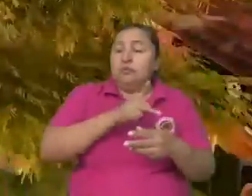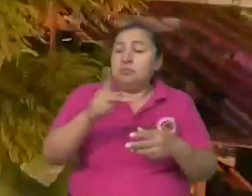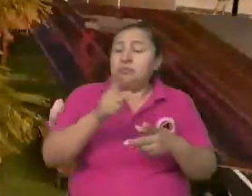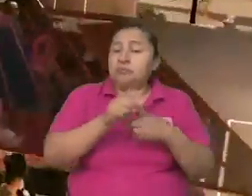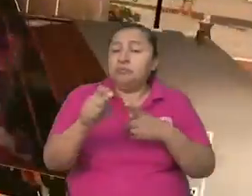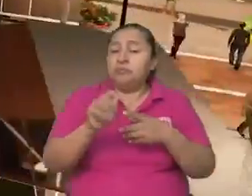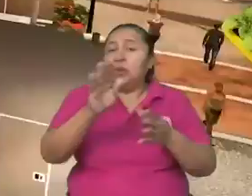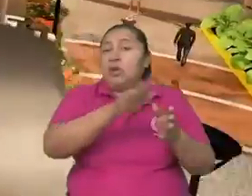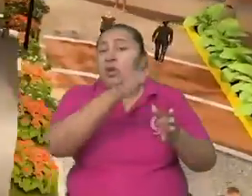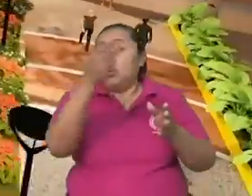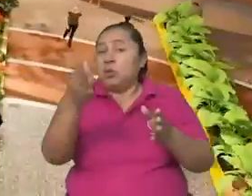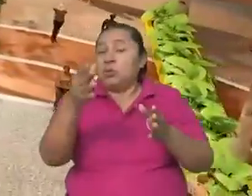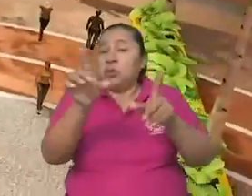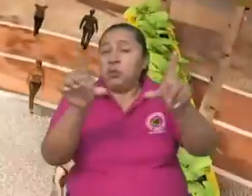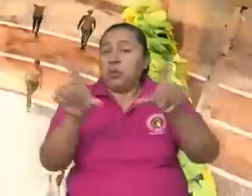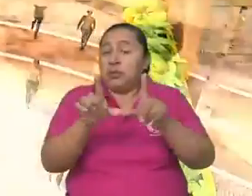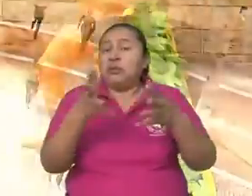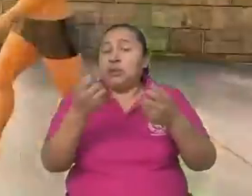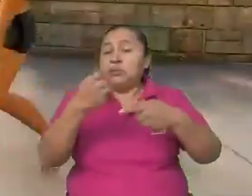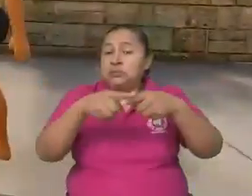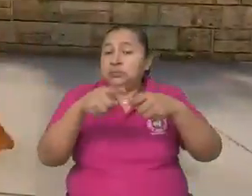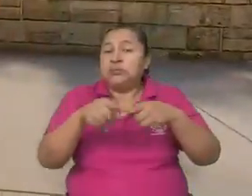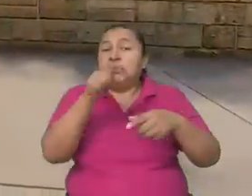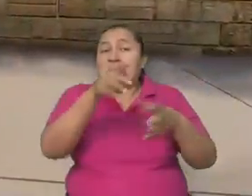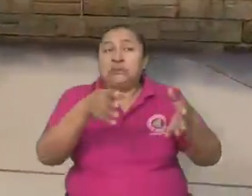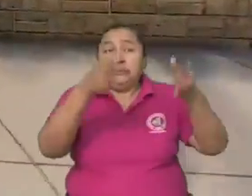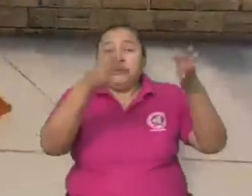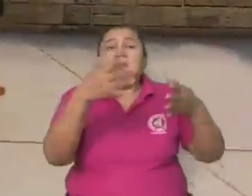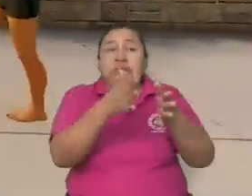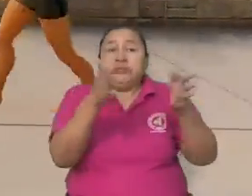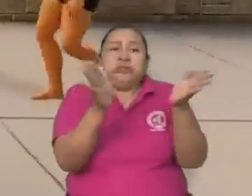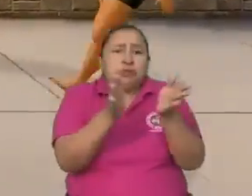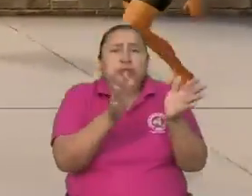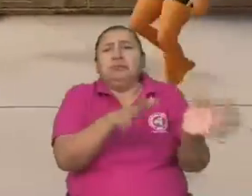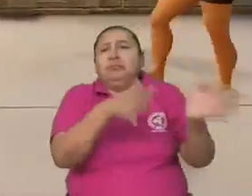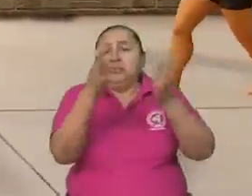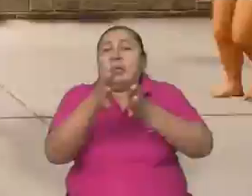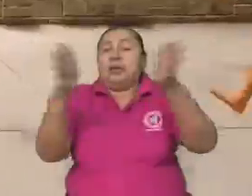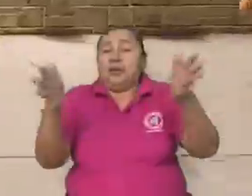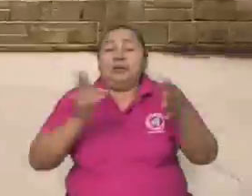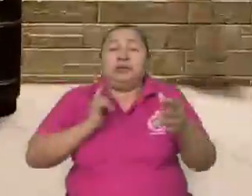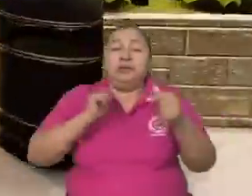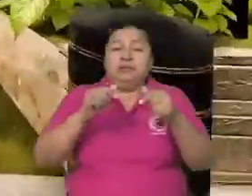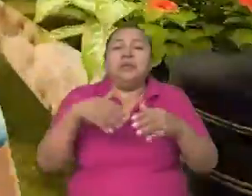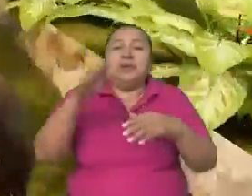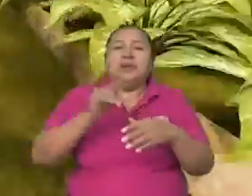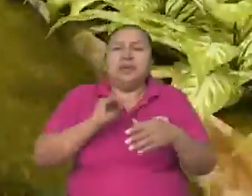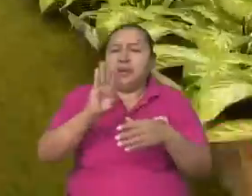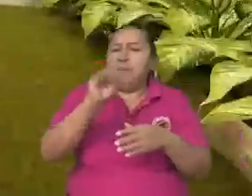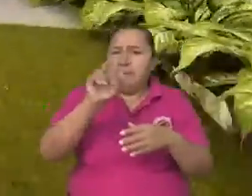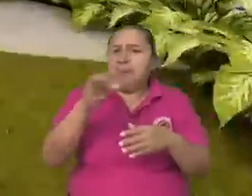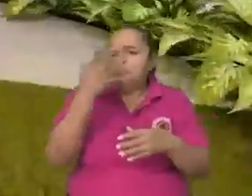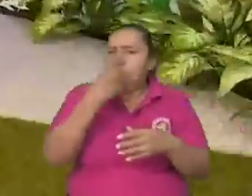vamos a alquilar la otra planta porque dice que es muy pequeña la tienda, quiere hacerla más grande porque además tienen un barcito ahí muy